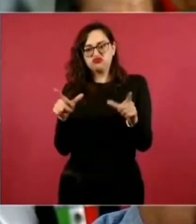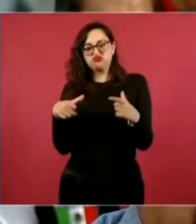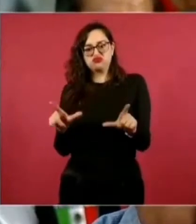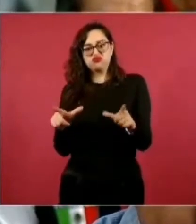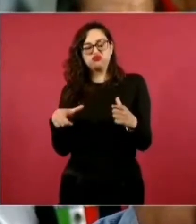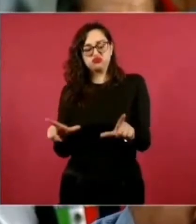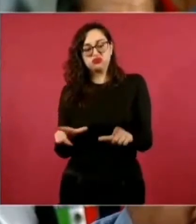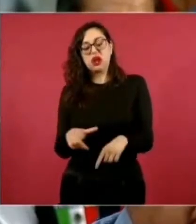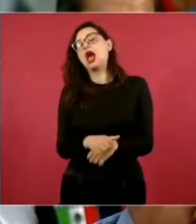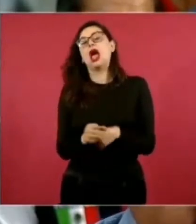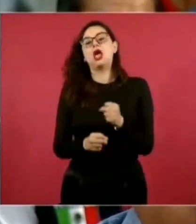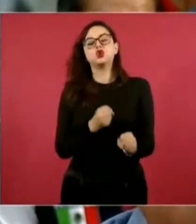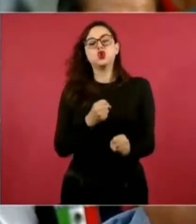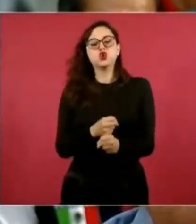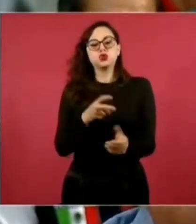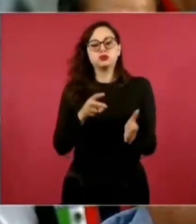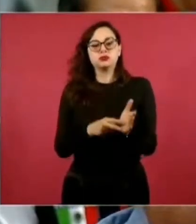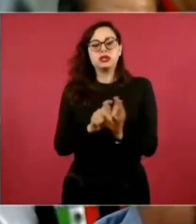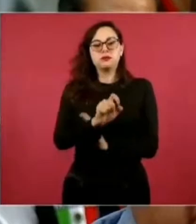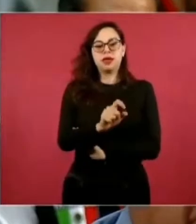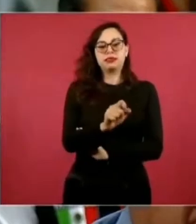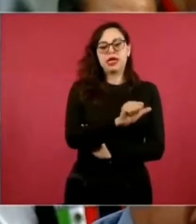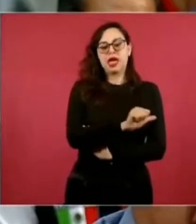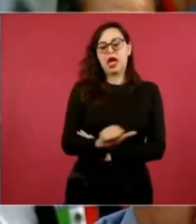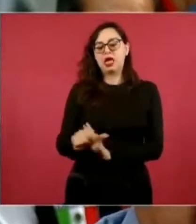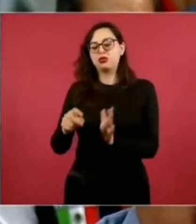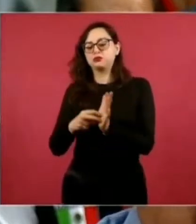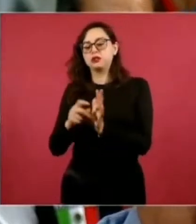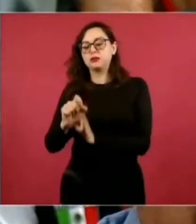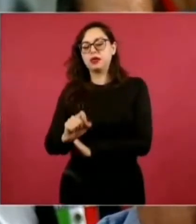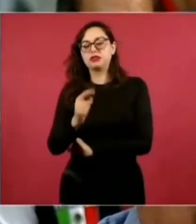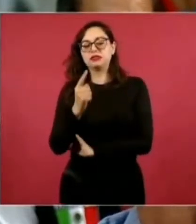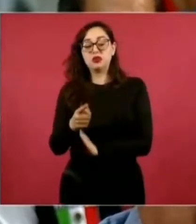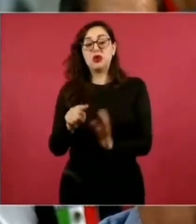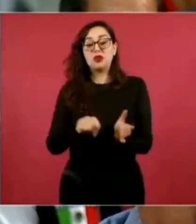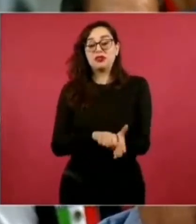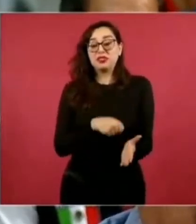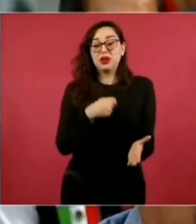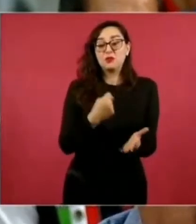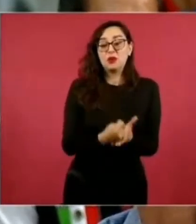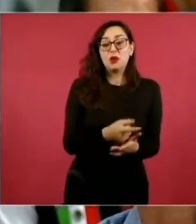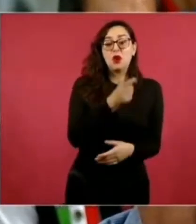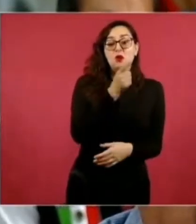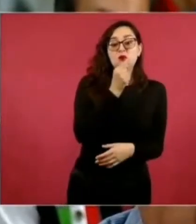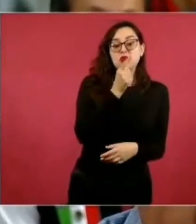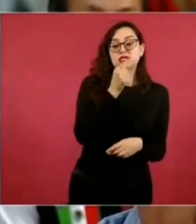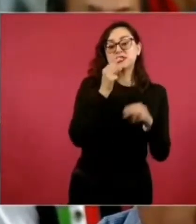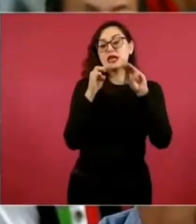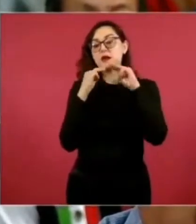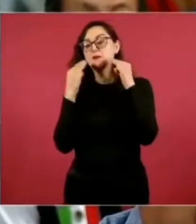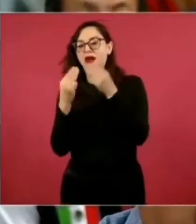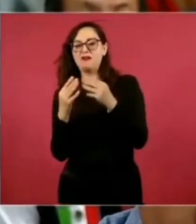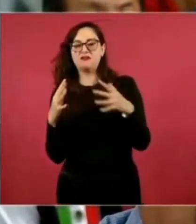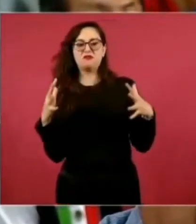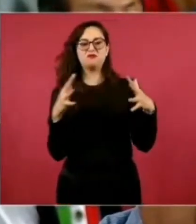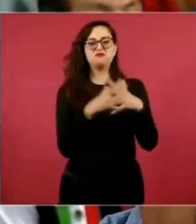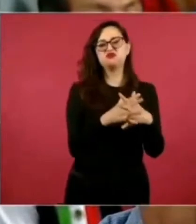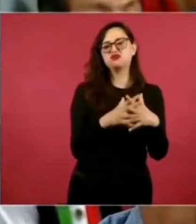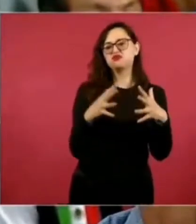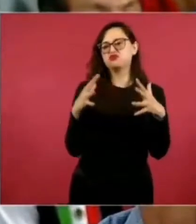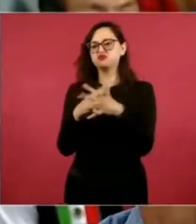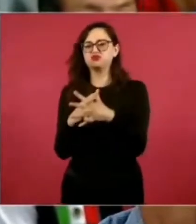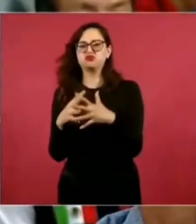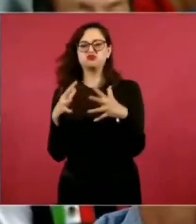2020 y 2021, Tamaulipas fue el estado con mayor número de enfrentamientos entre policías y crimen organizado, pero